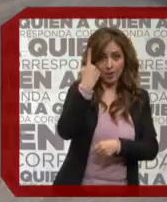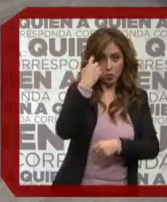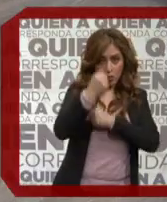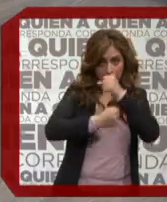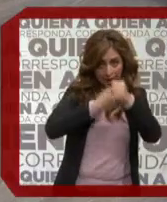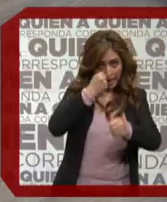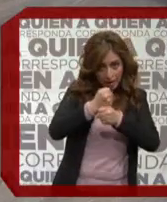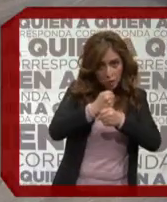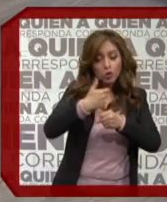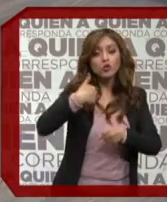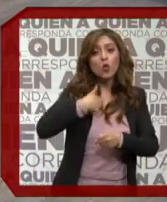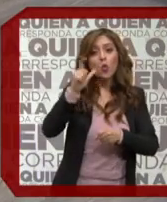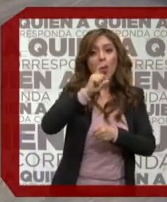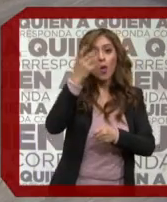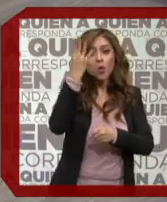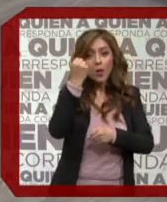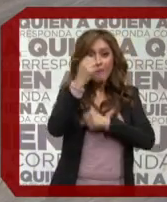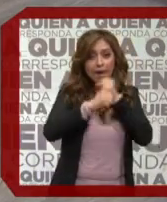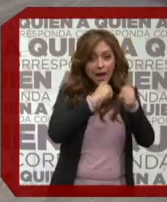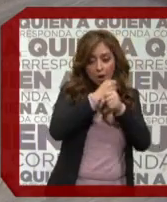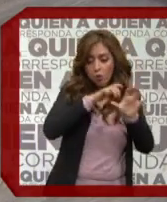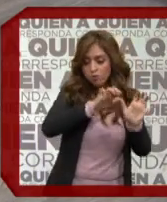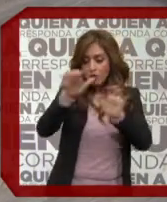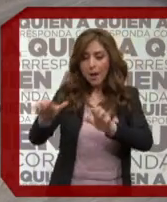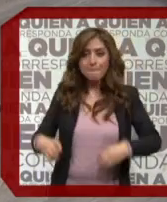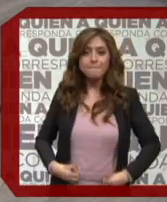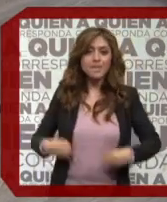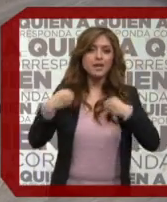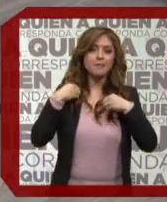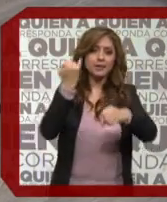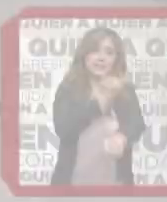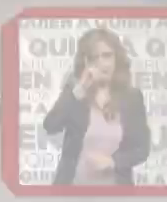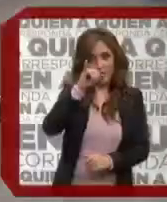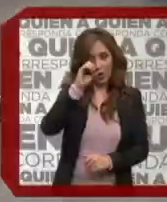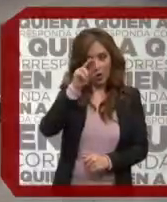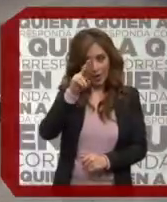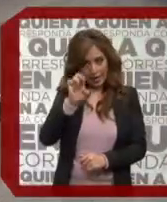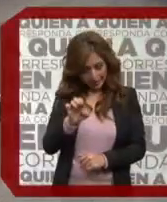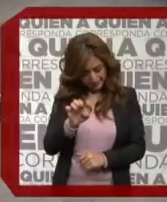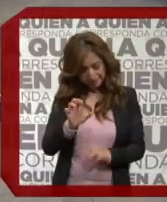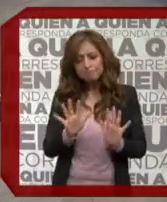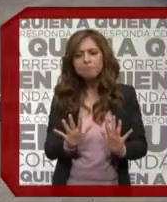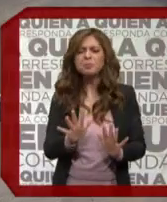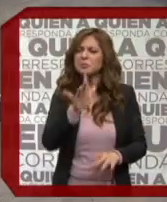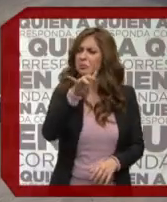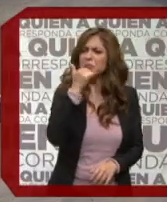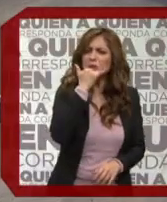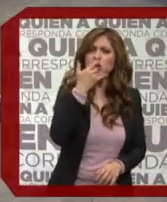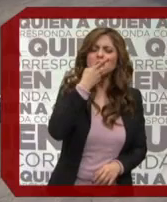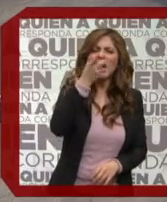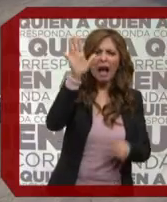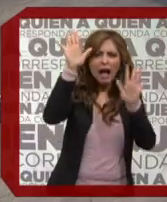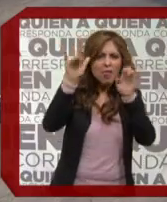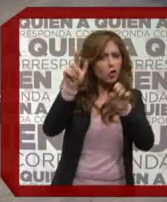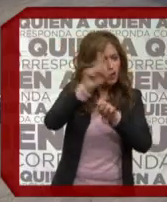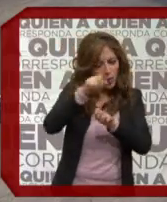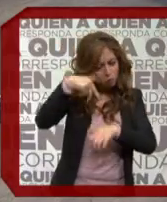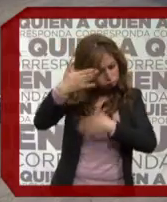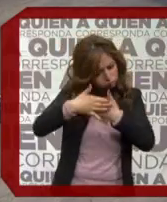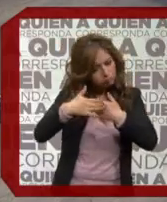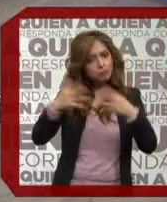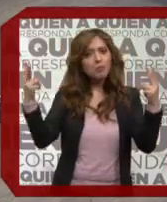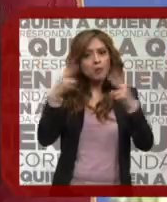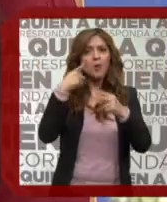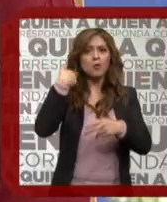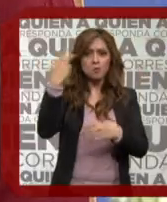años llegué a Iztapalapa. Conozco a Iztapalapa y vivo como Iztapalapa. Yo te quiero decir un hasta luego, pero con un compromiso que nos veamos